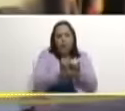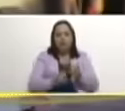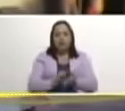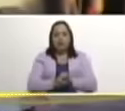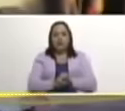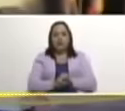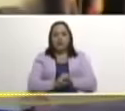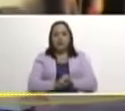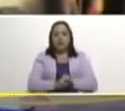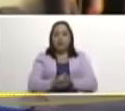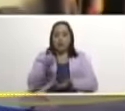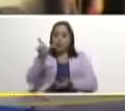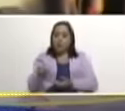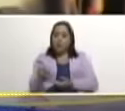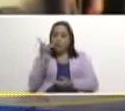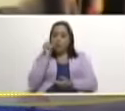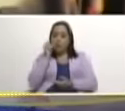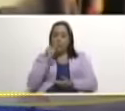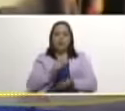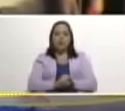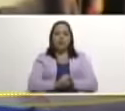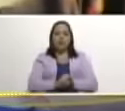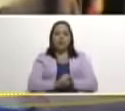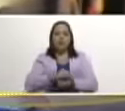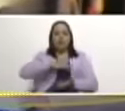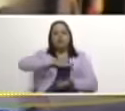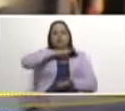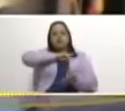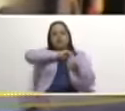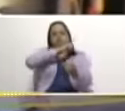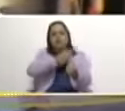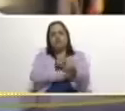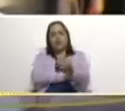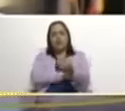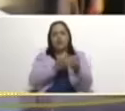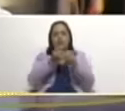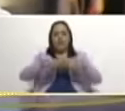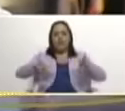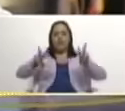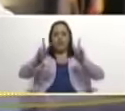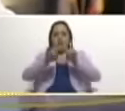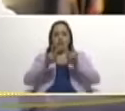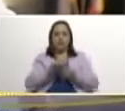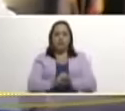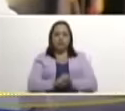de un hombre lleno de fuerza y de valores.